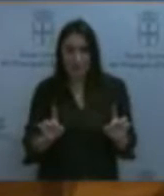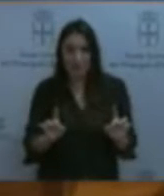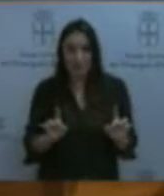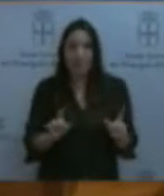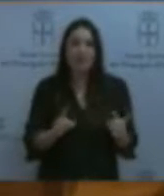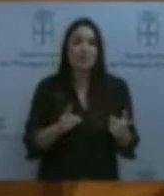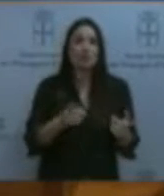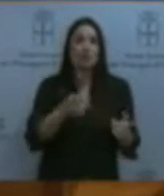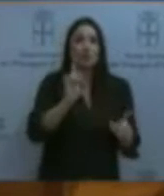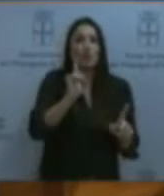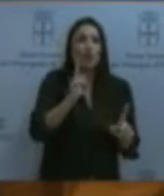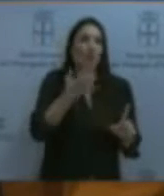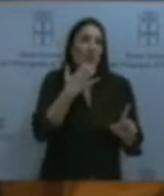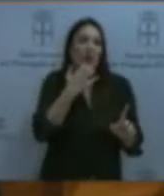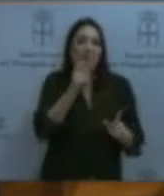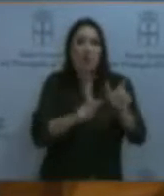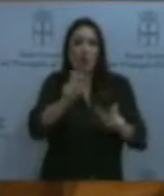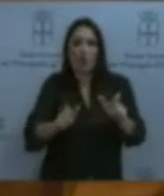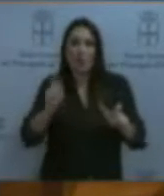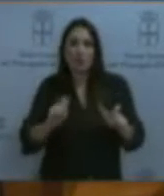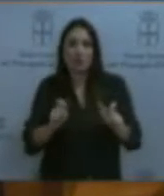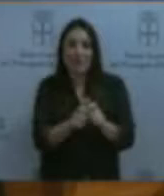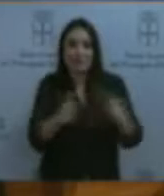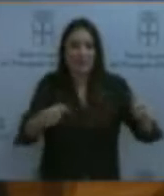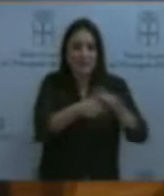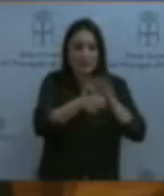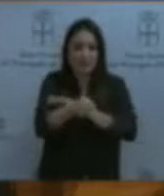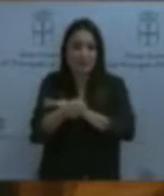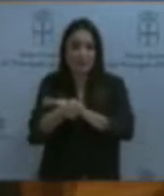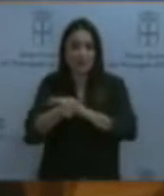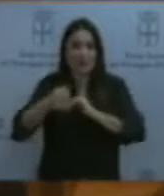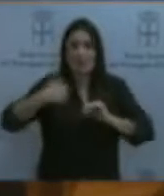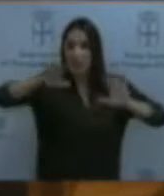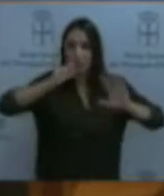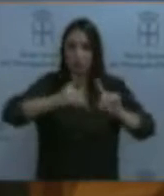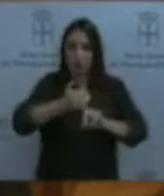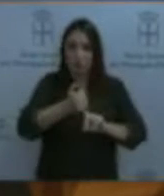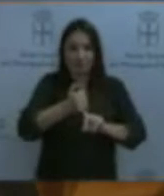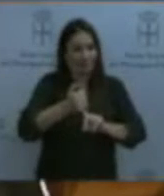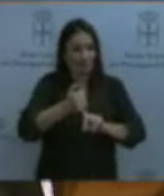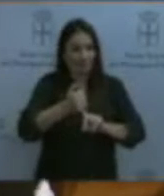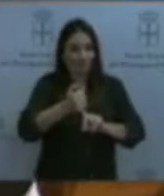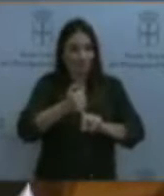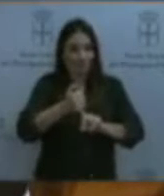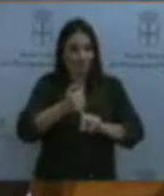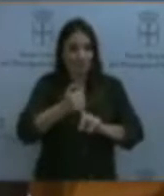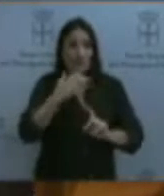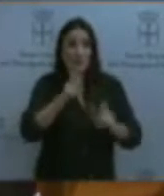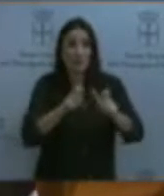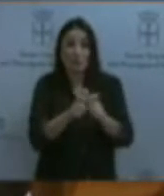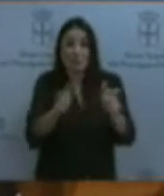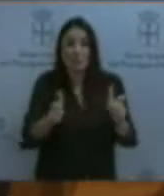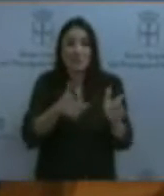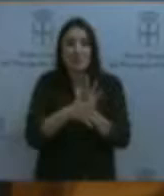más, de incorporar, por ejemplo, a más personal y decir que con más personas habría entonces más adopciones.